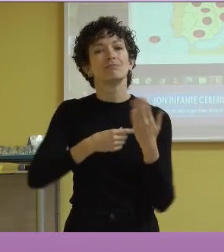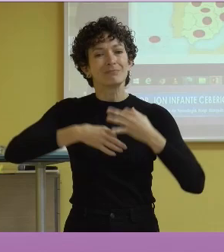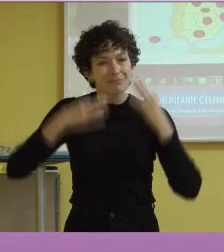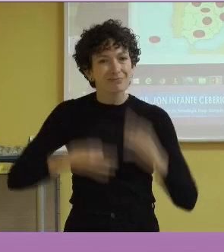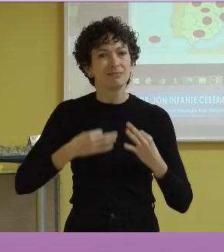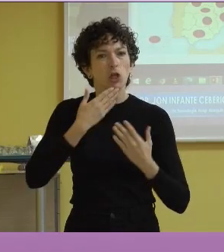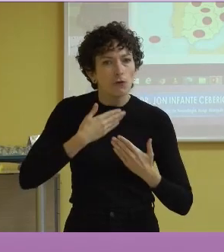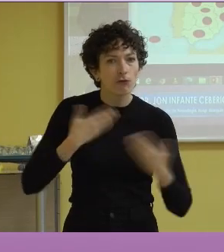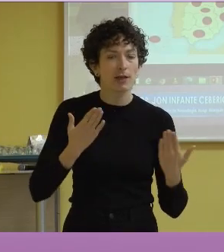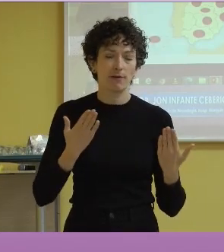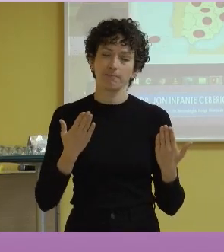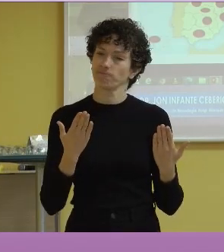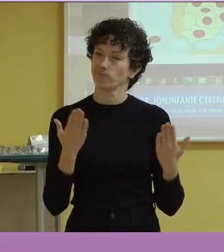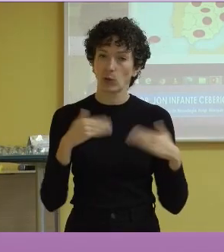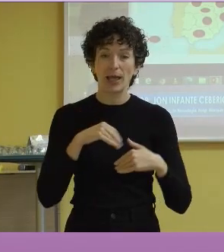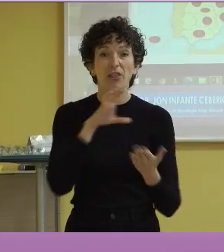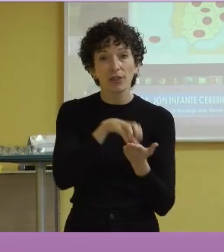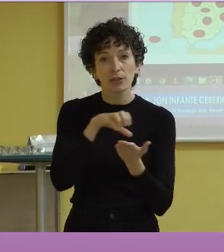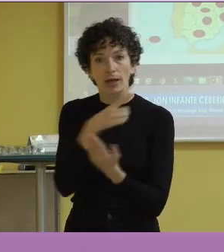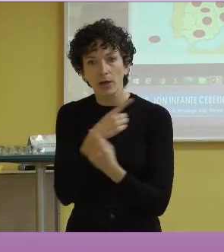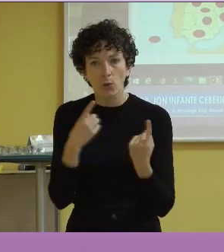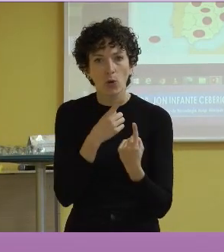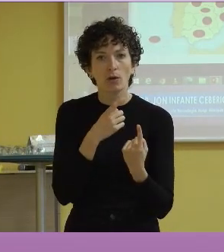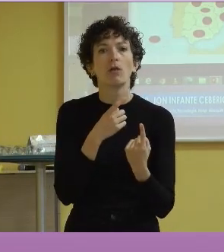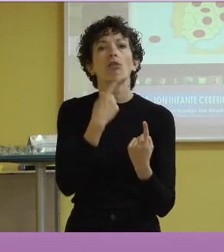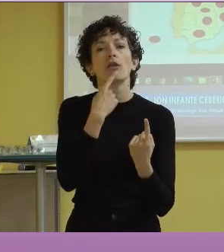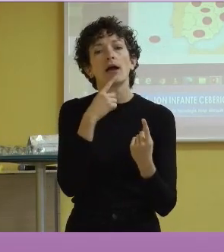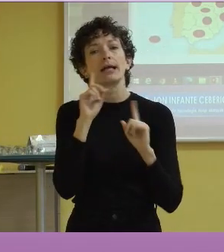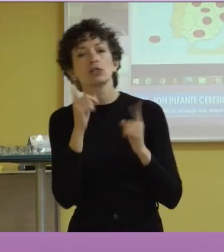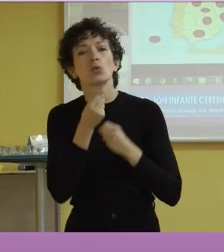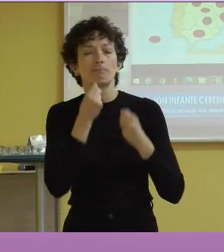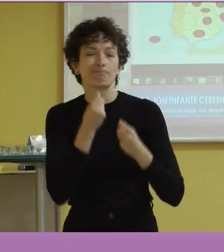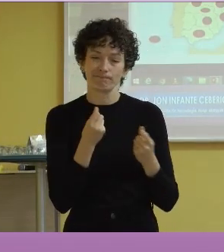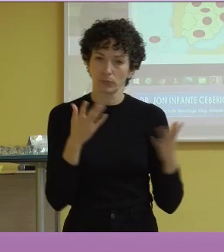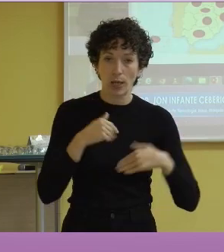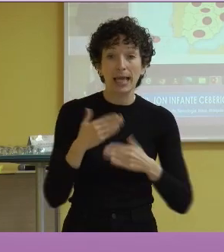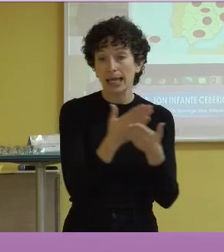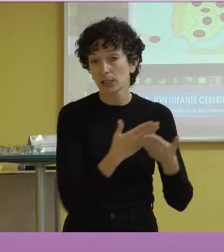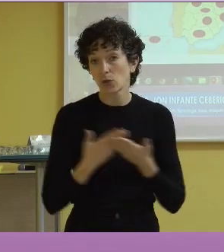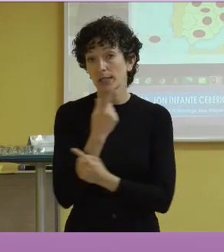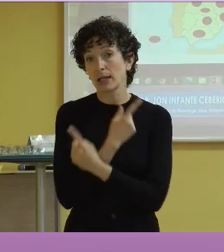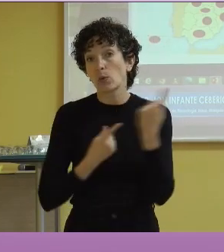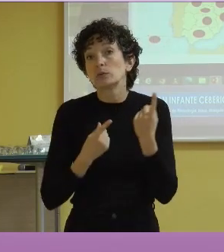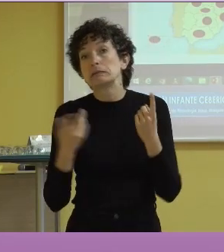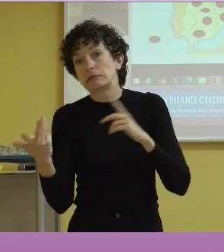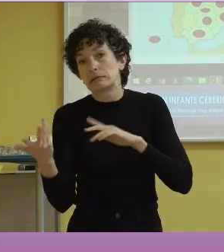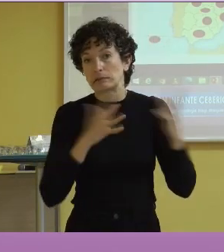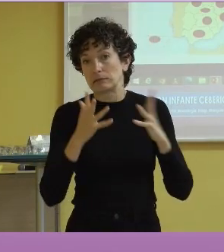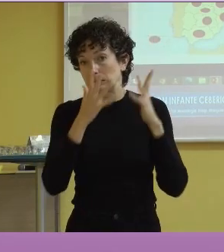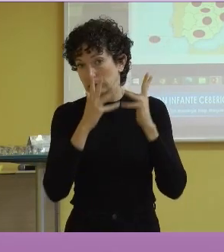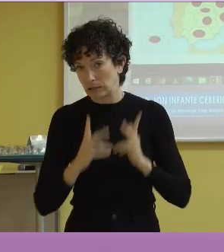cada centro, ¿no?, notifique, ¿no?, pues los casos. Bueno, tenemos algunos estudios que han hecho estimaciones, ¿vale? Hay un